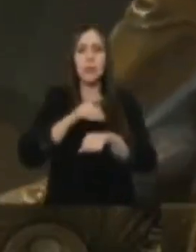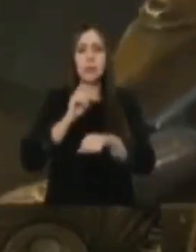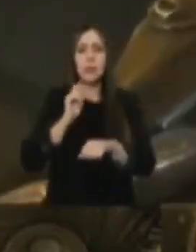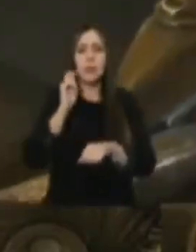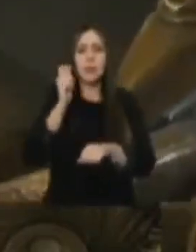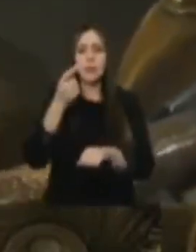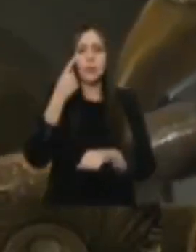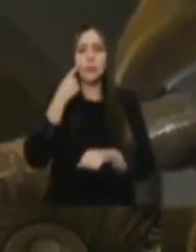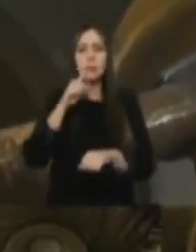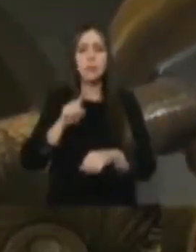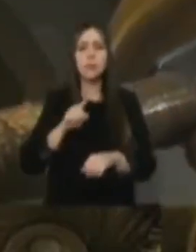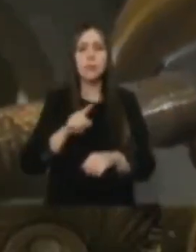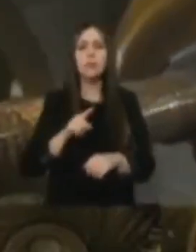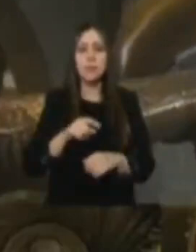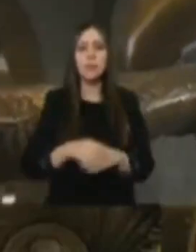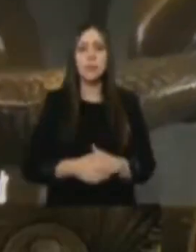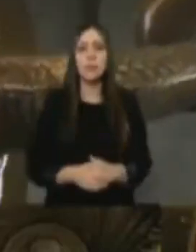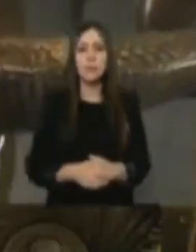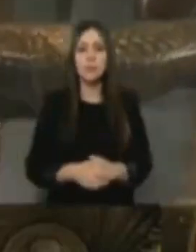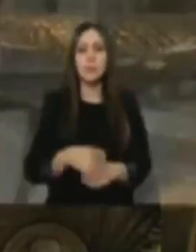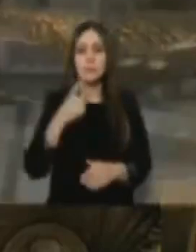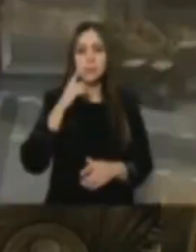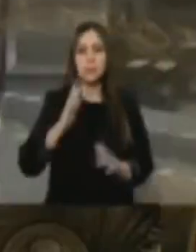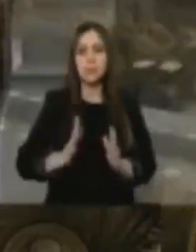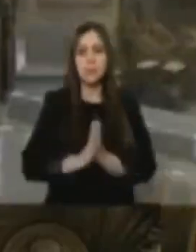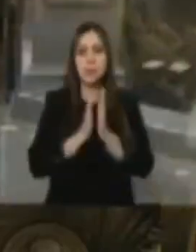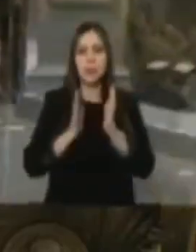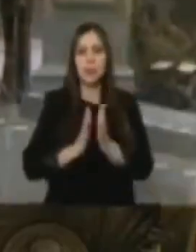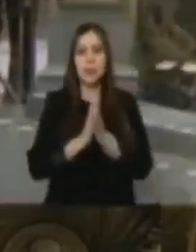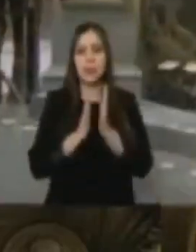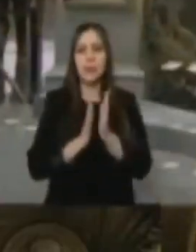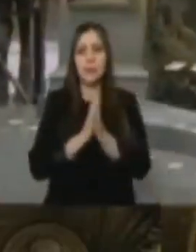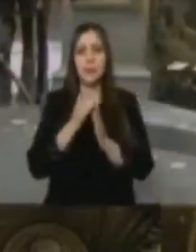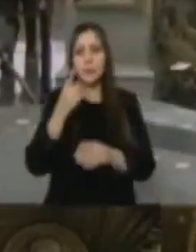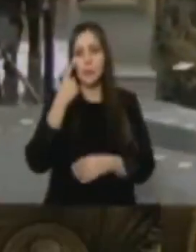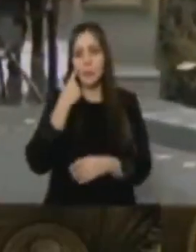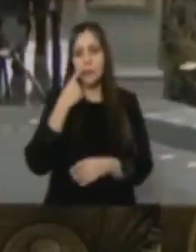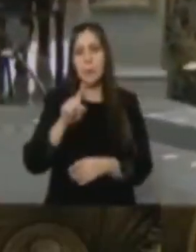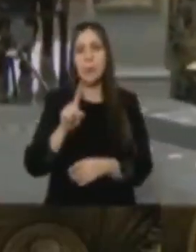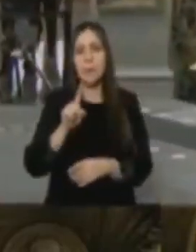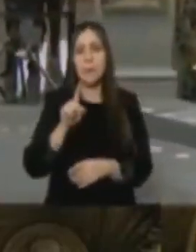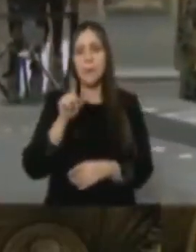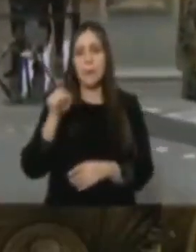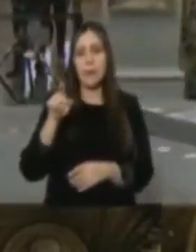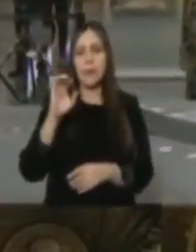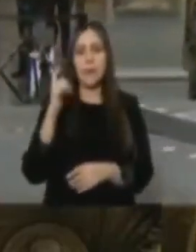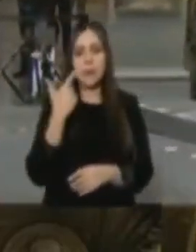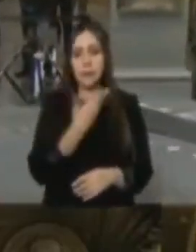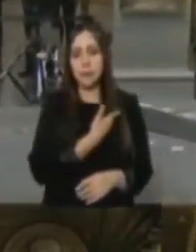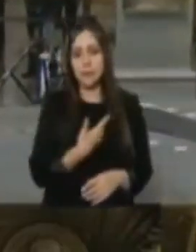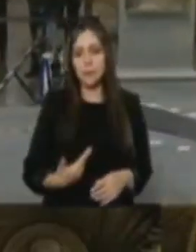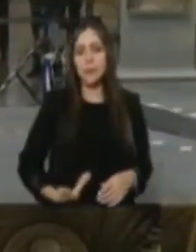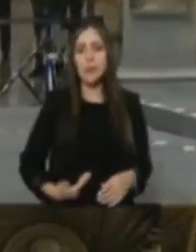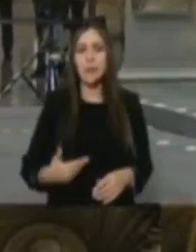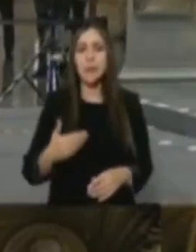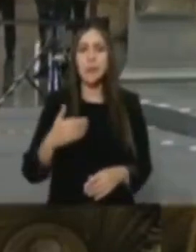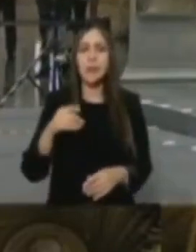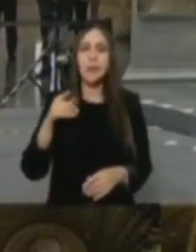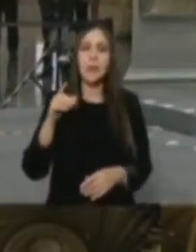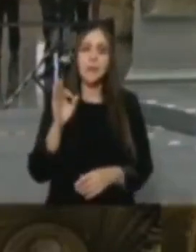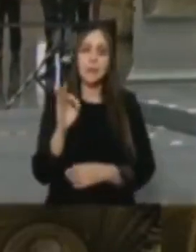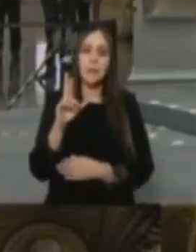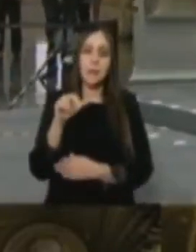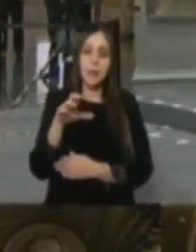tiempos era un atentado contra la democracia, y donde perdieron la vida el entonces presidente Francisco I. Madero y